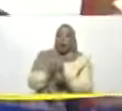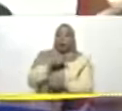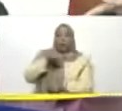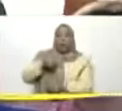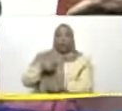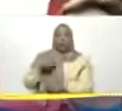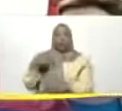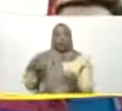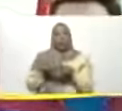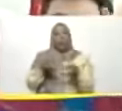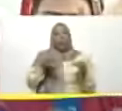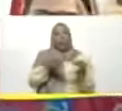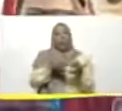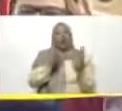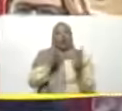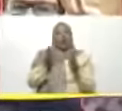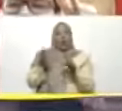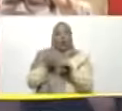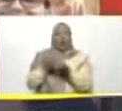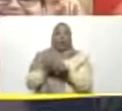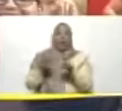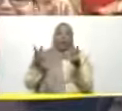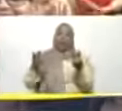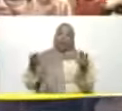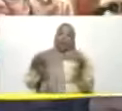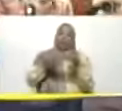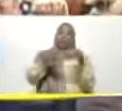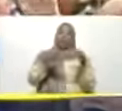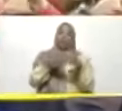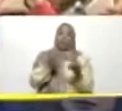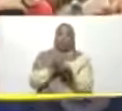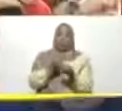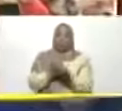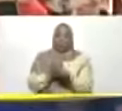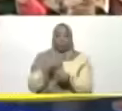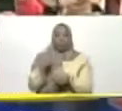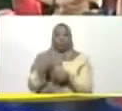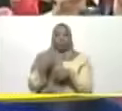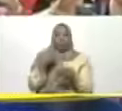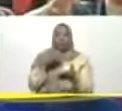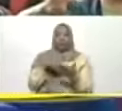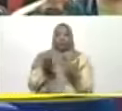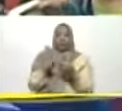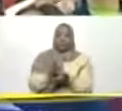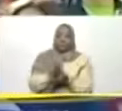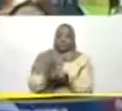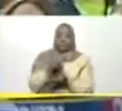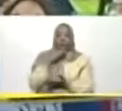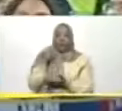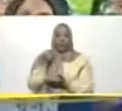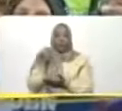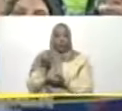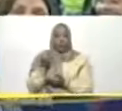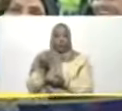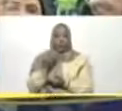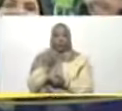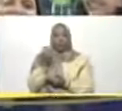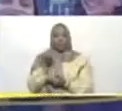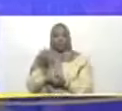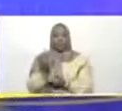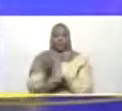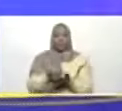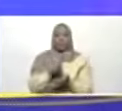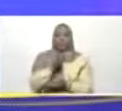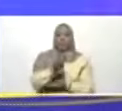nuestra reorganización es una nueva reorganización para ir a captar al joven a la joven son